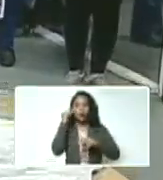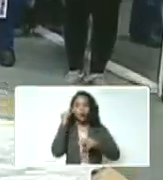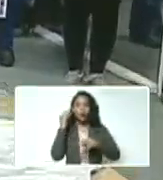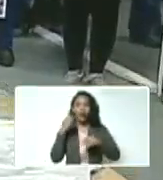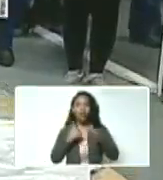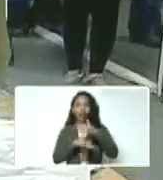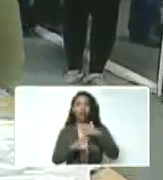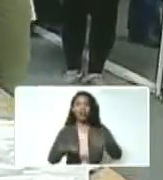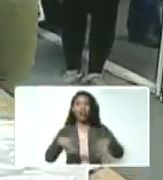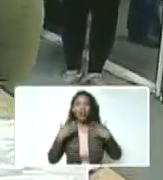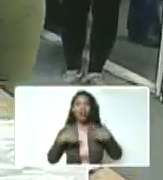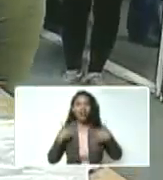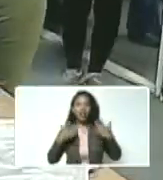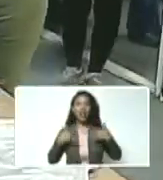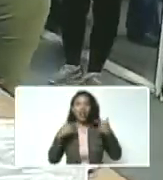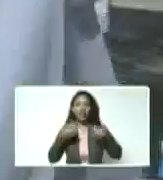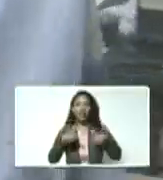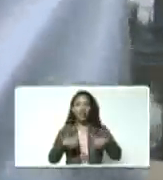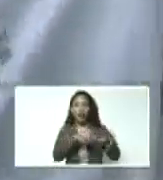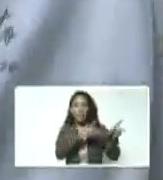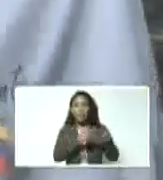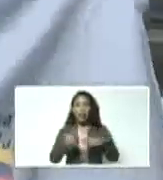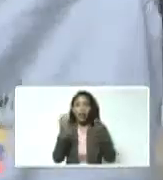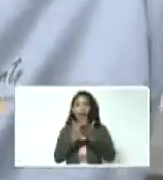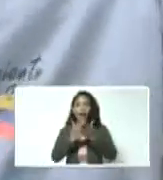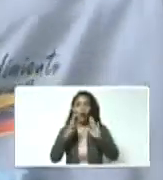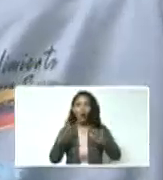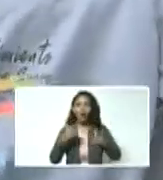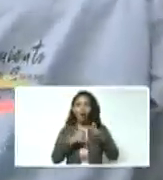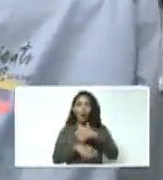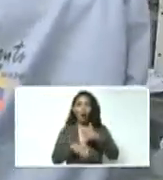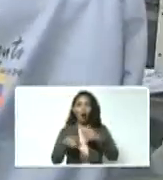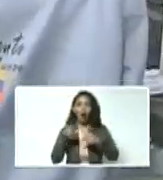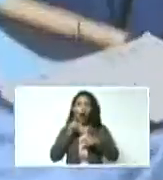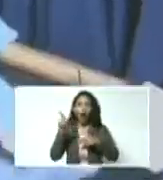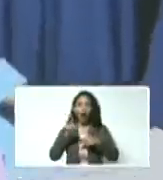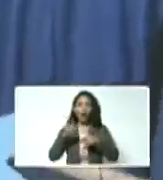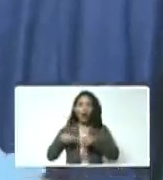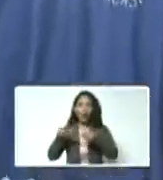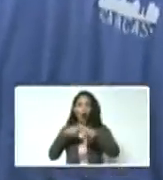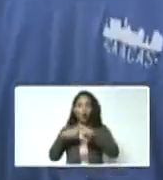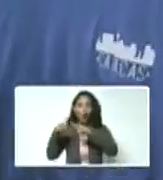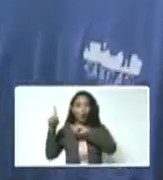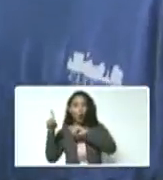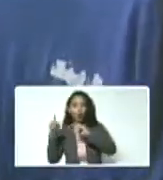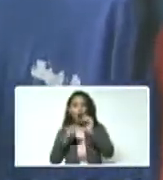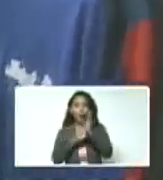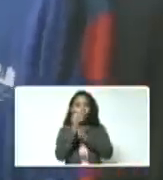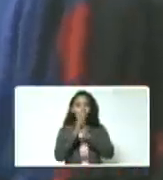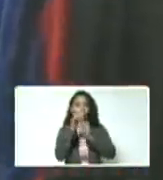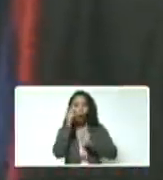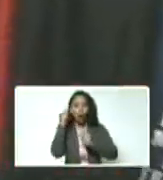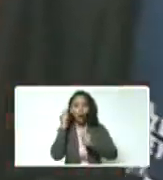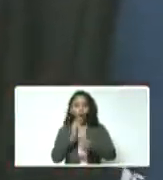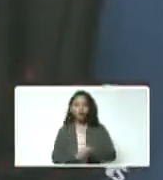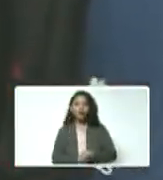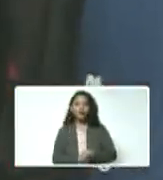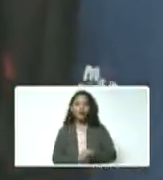van a disfrutar de este plan escolar. Pero vamos a donde están nuestras emprendedoras y